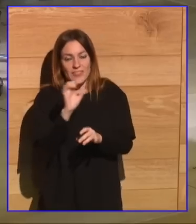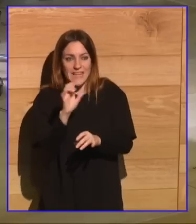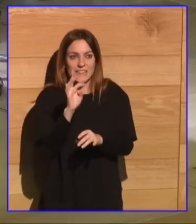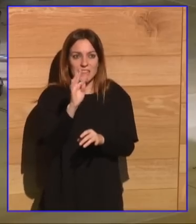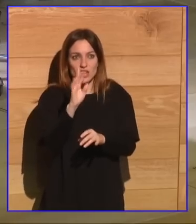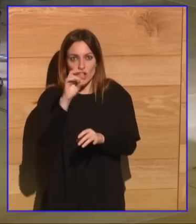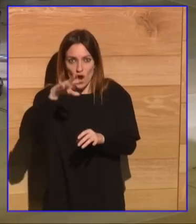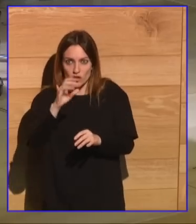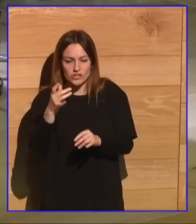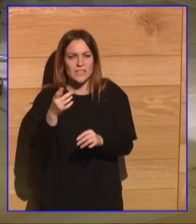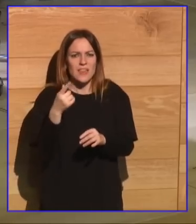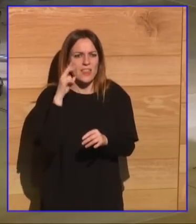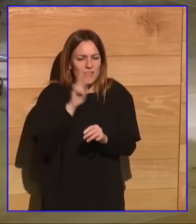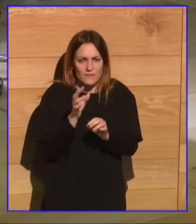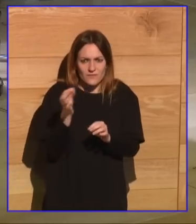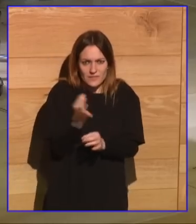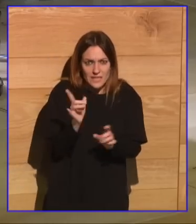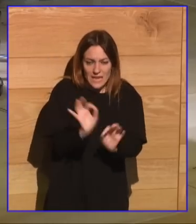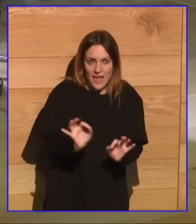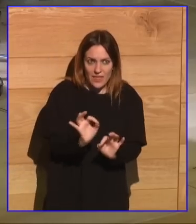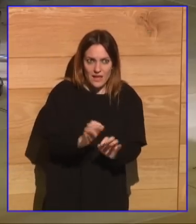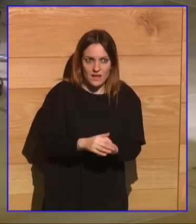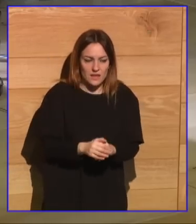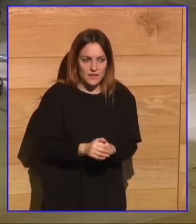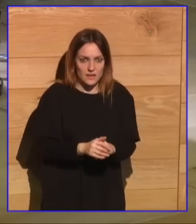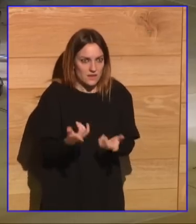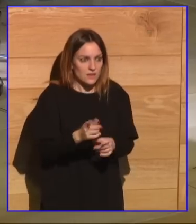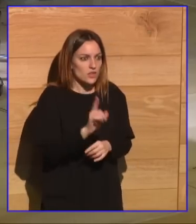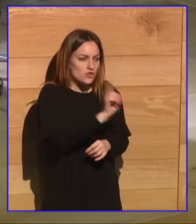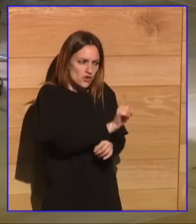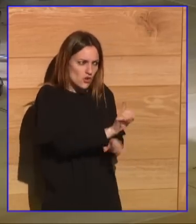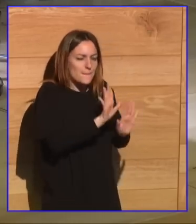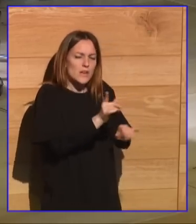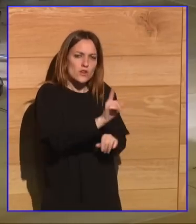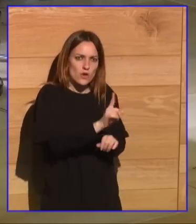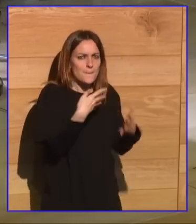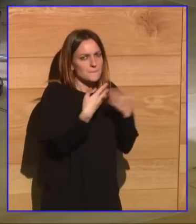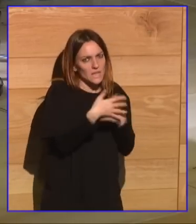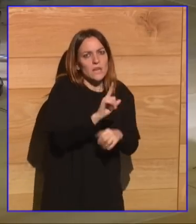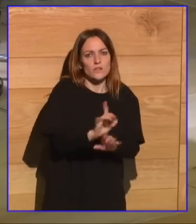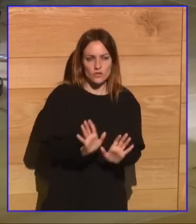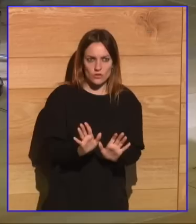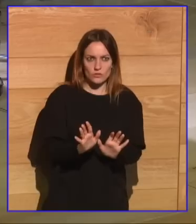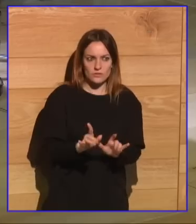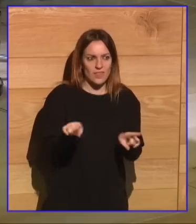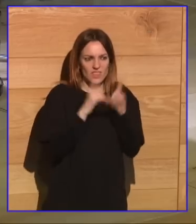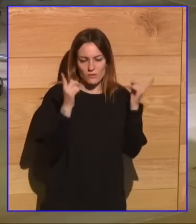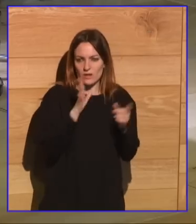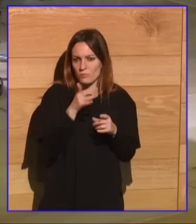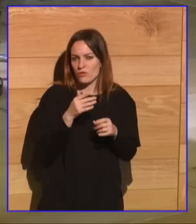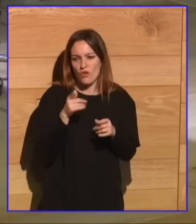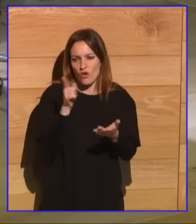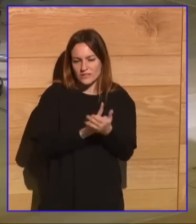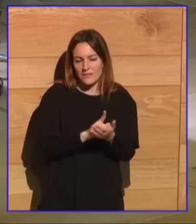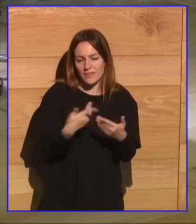que, claro. Es no, que pero perdonad, no. O sea, eso se veía. No es que no mezclemos. Es que, da igual, es que es como volver a abrir